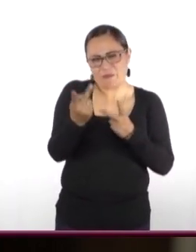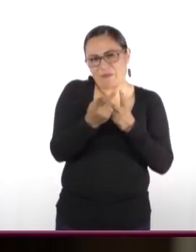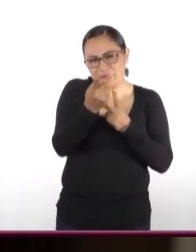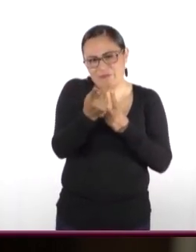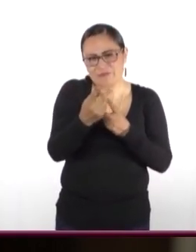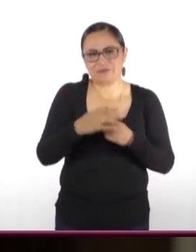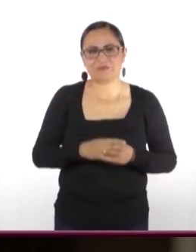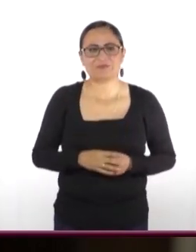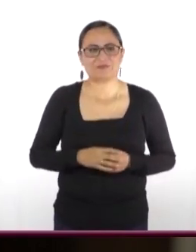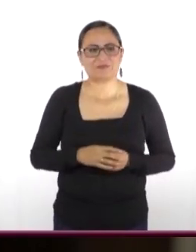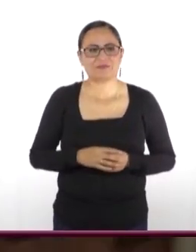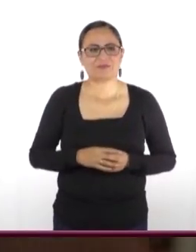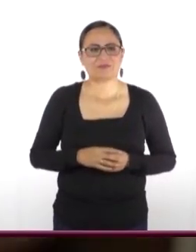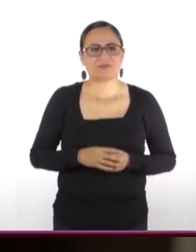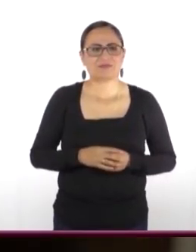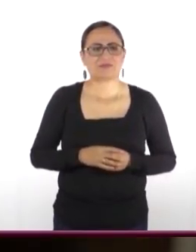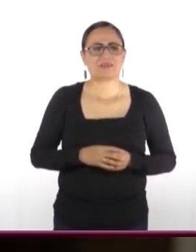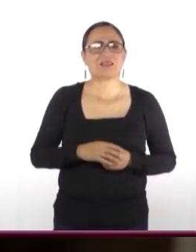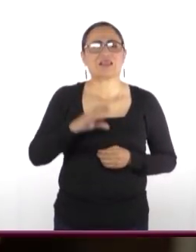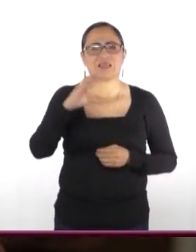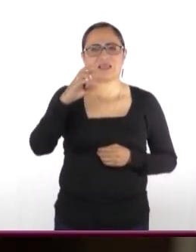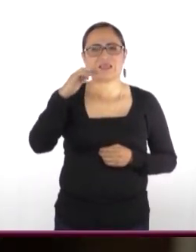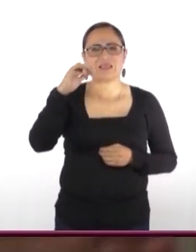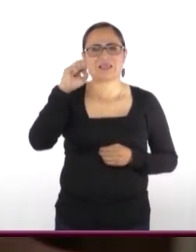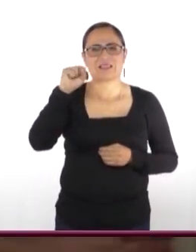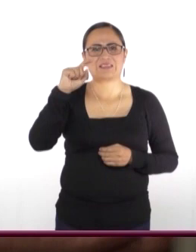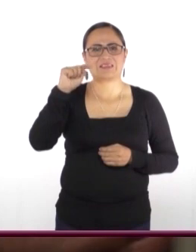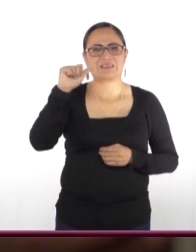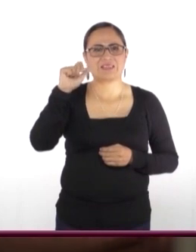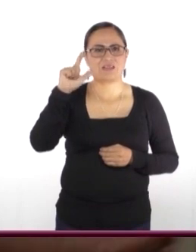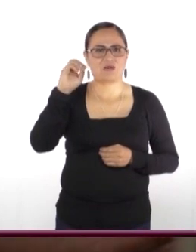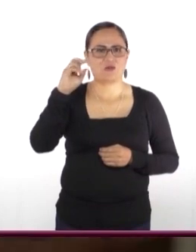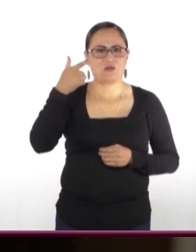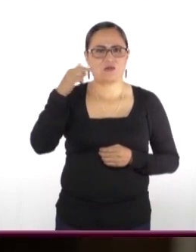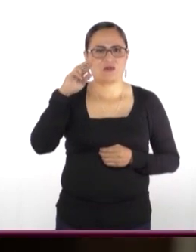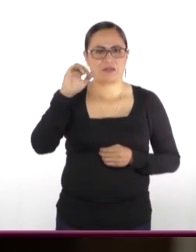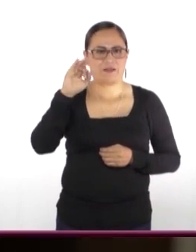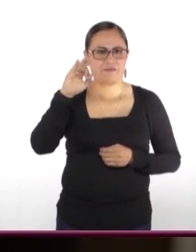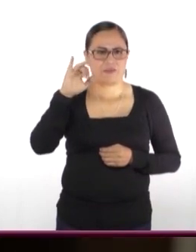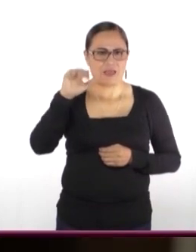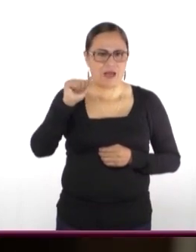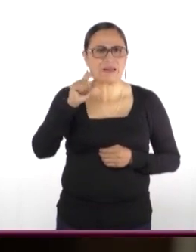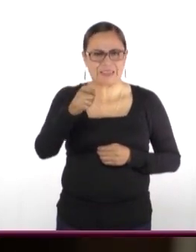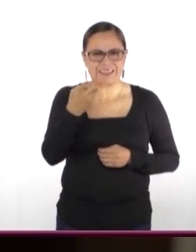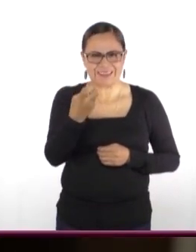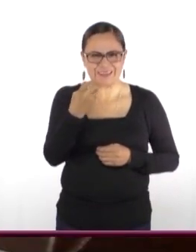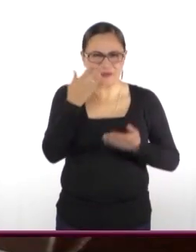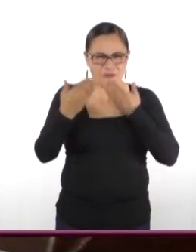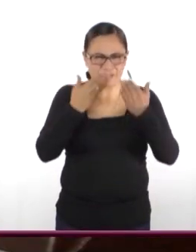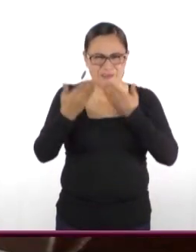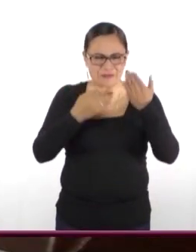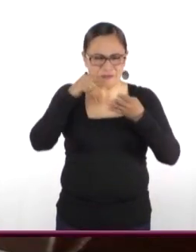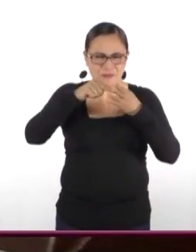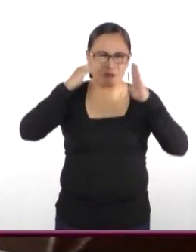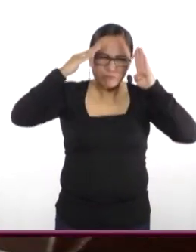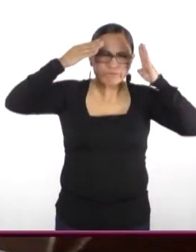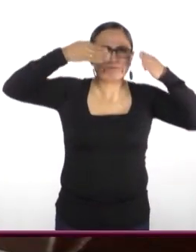hacia allá iba mi siguiente pregunta. Te iba a preguntar, bueno, y eso es lo que estudia la cristalografía, ¿no? Sí, es lo que busca